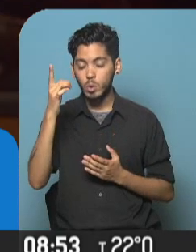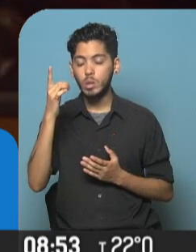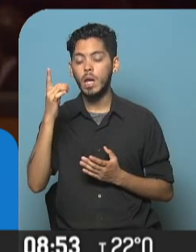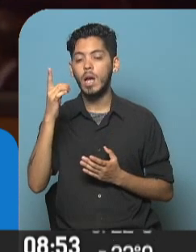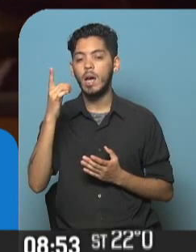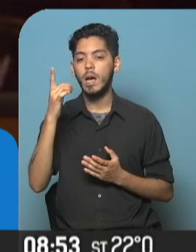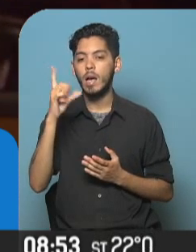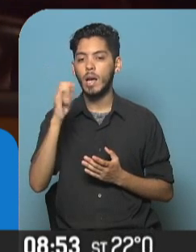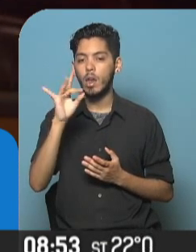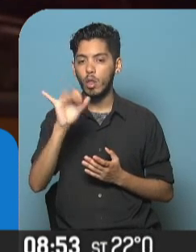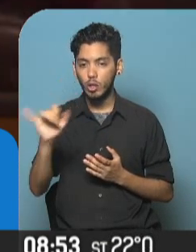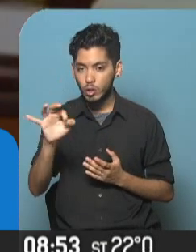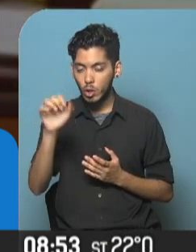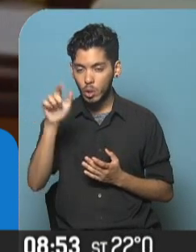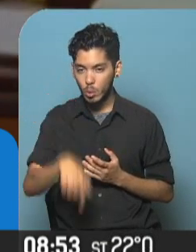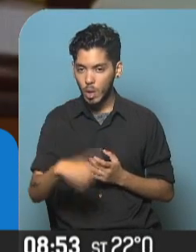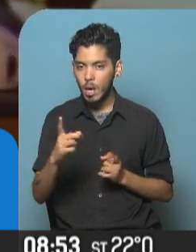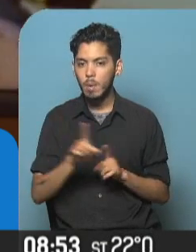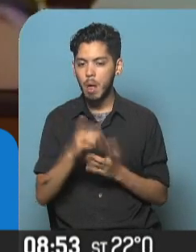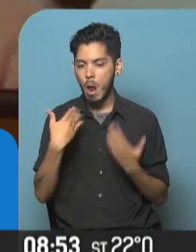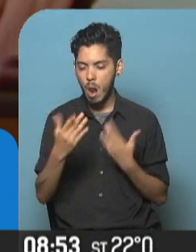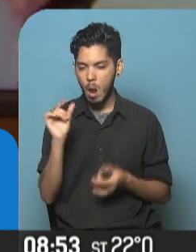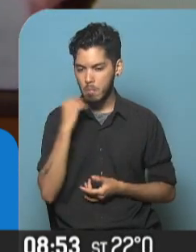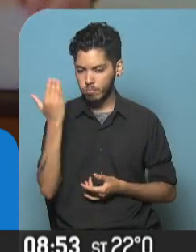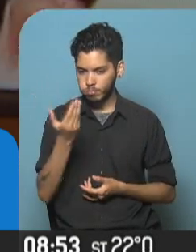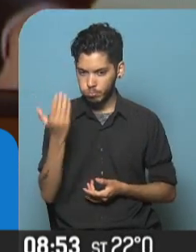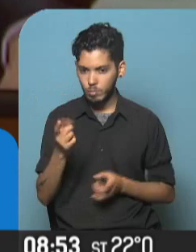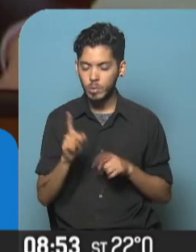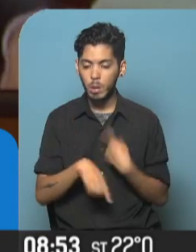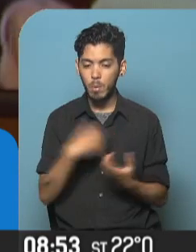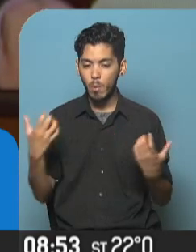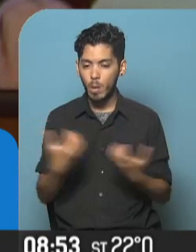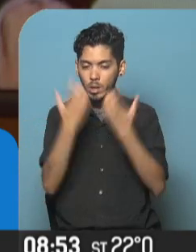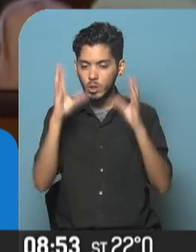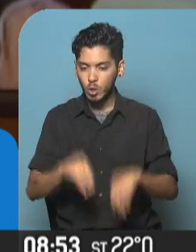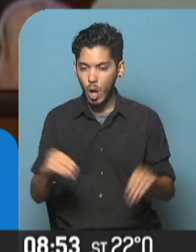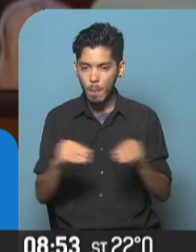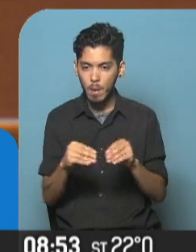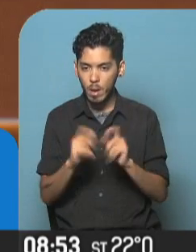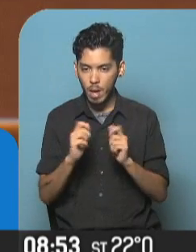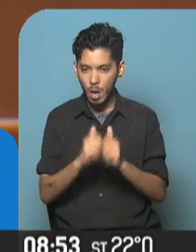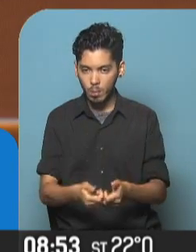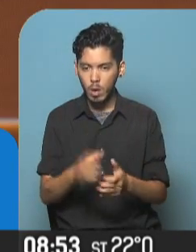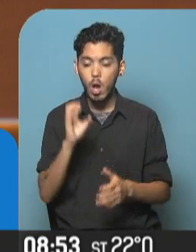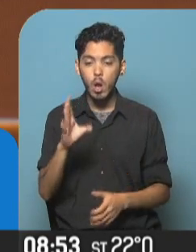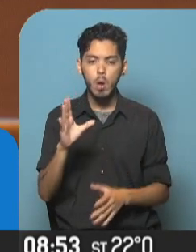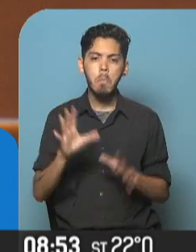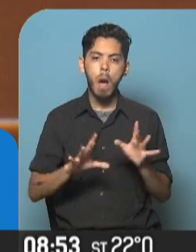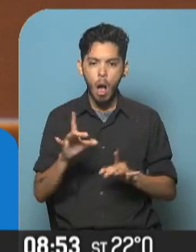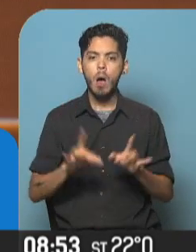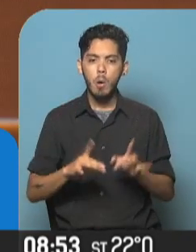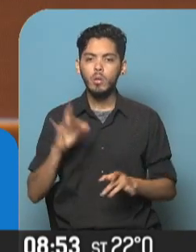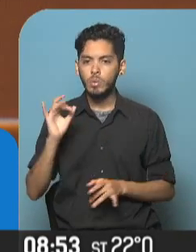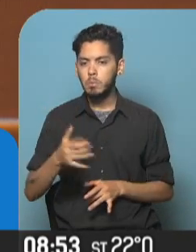va a dar una charla va a conversar con el público y luego vamos a hacer un brindis con los amigos que nos acompañan a ver el club cada tanto de